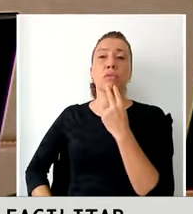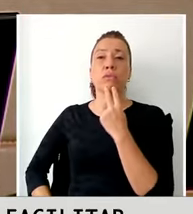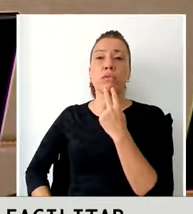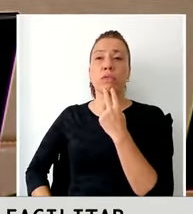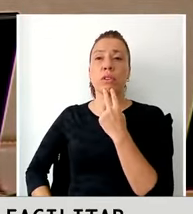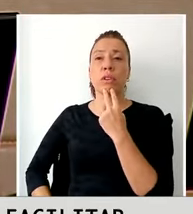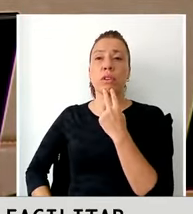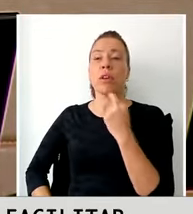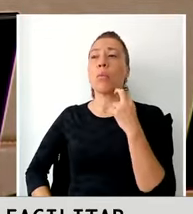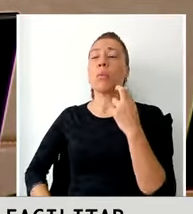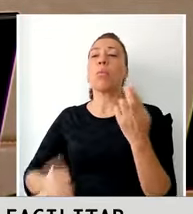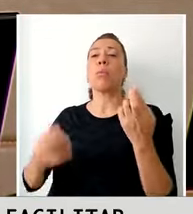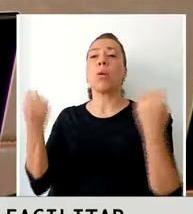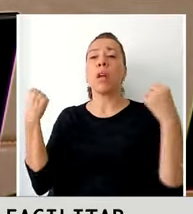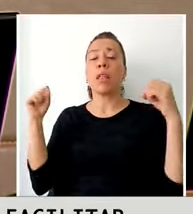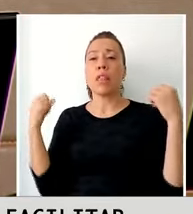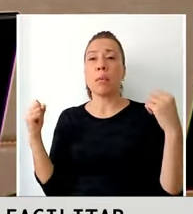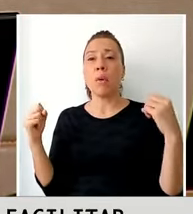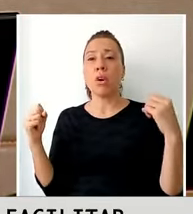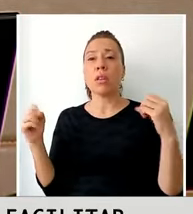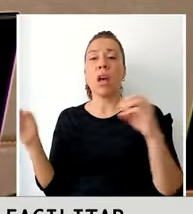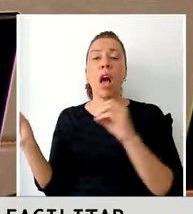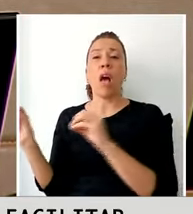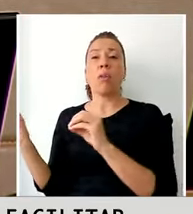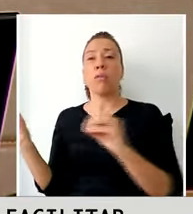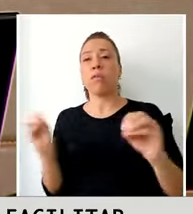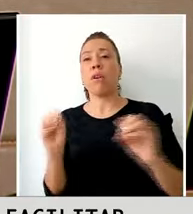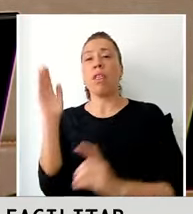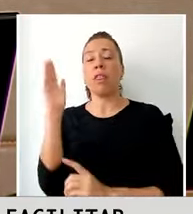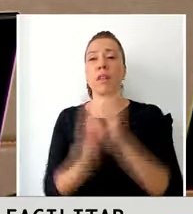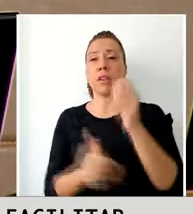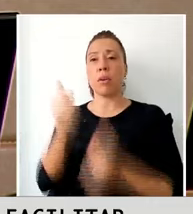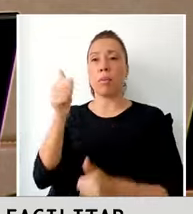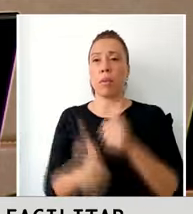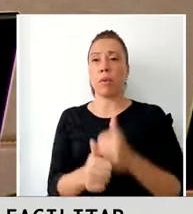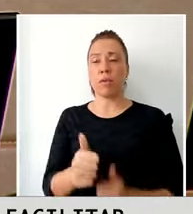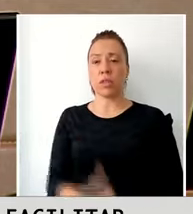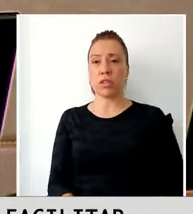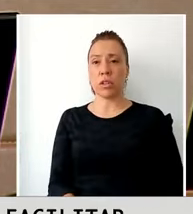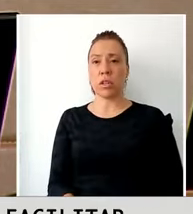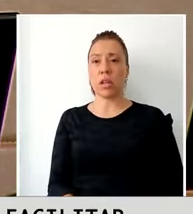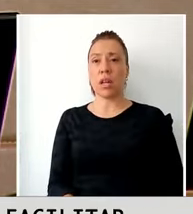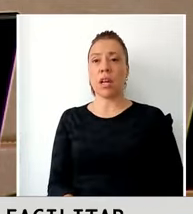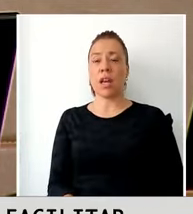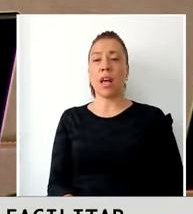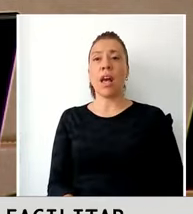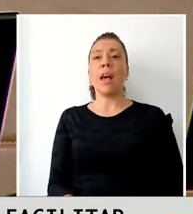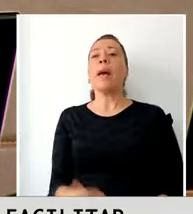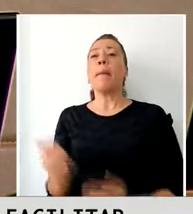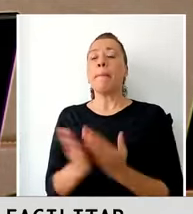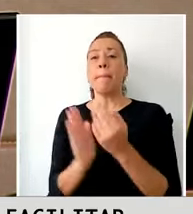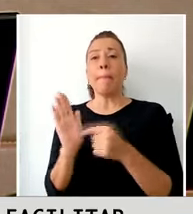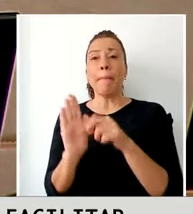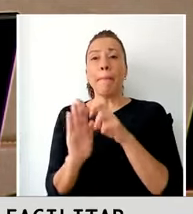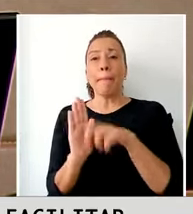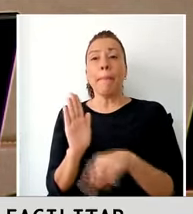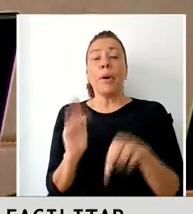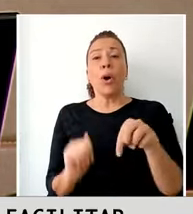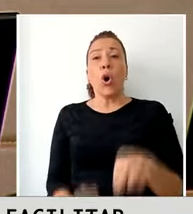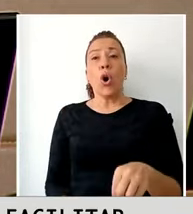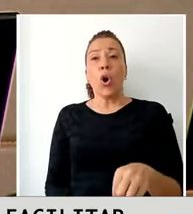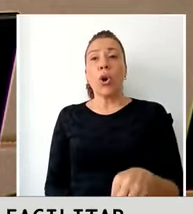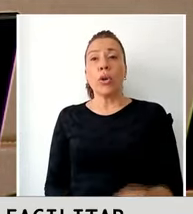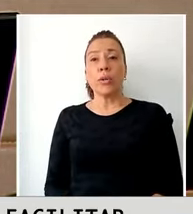deporte dilatando un poco el desarrollo profesional y lo que abre la puerta este proyecto hoy día efectivamente que exista